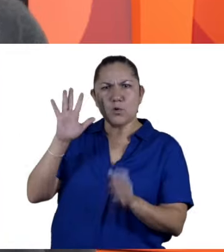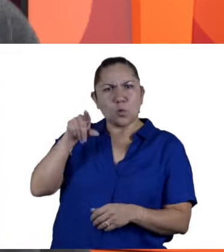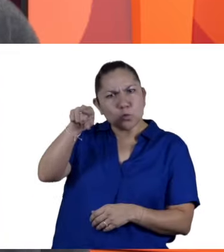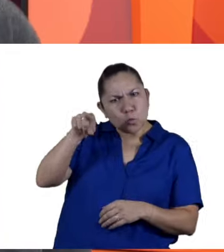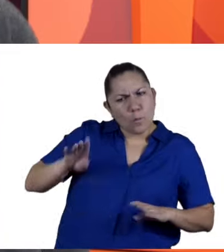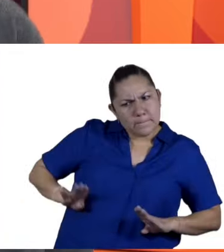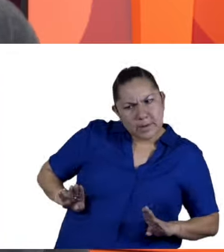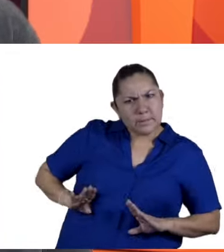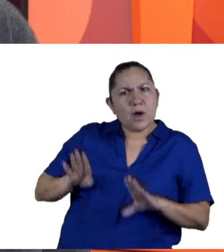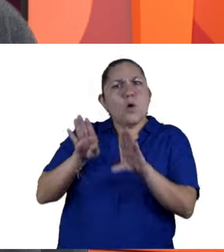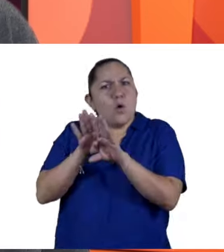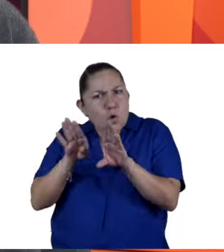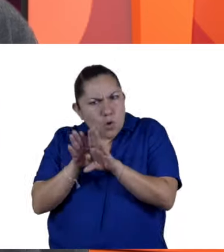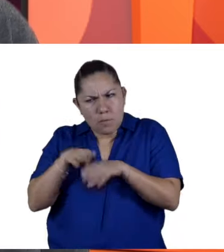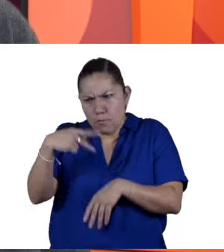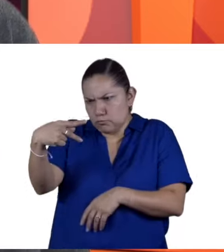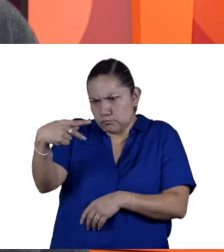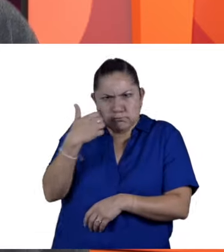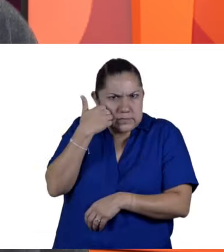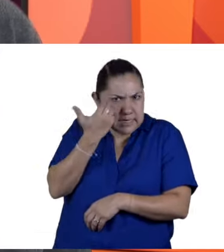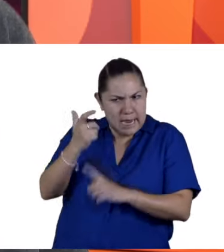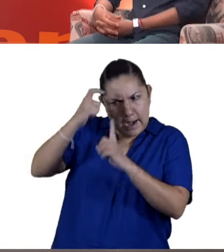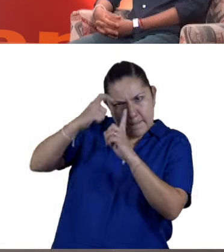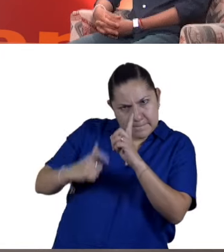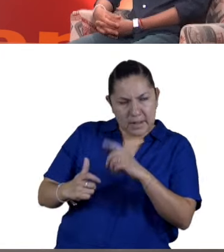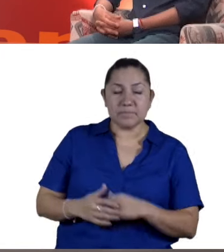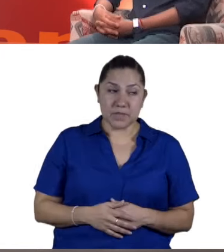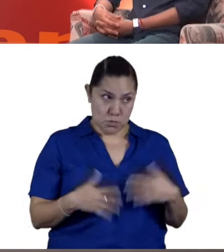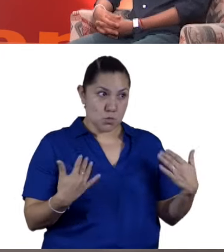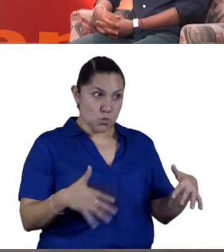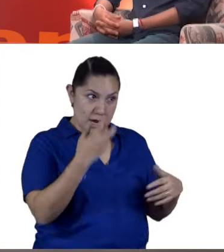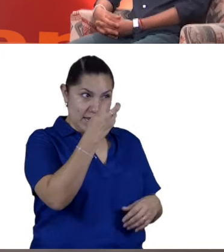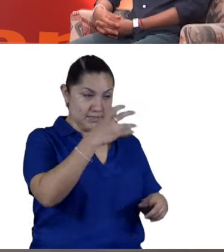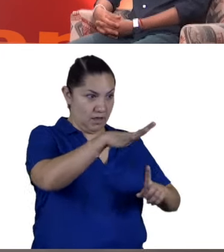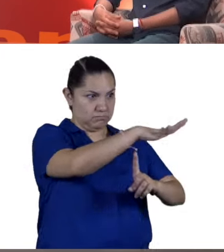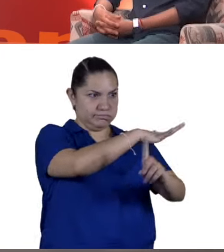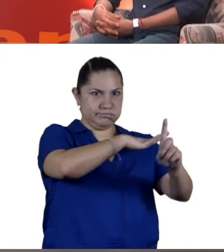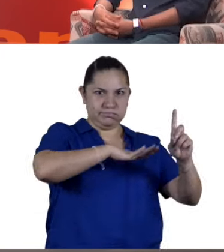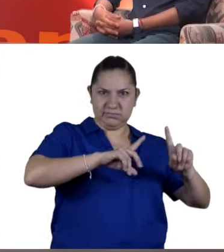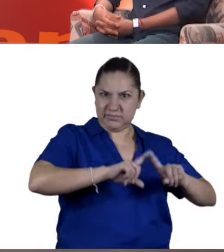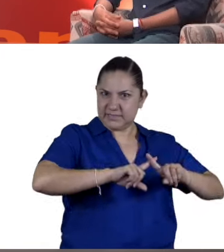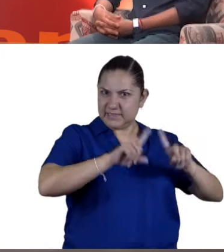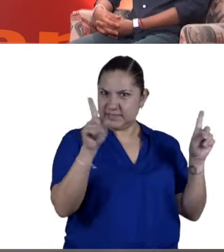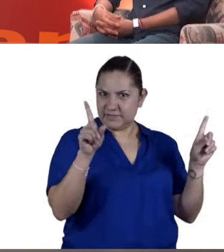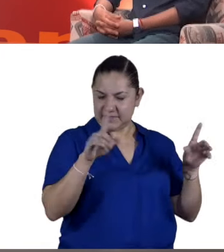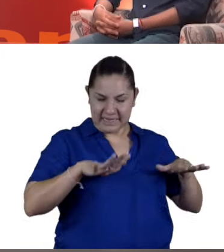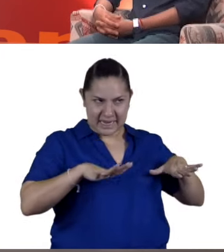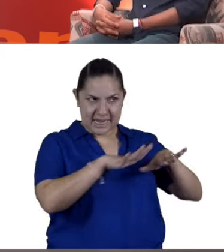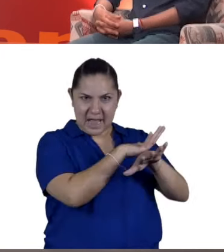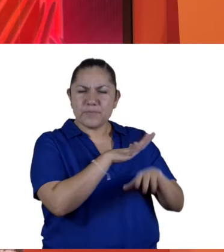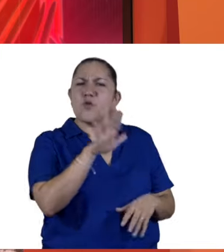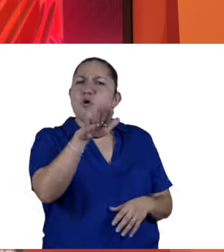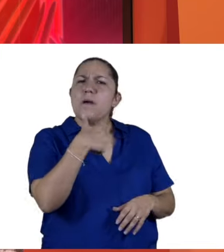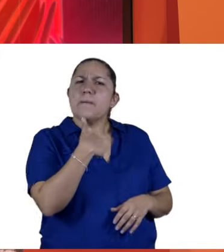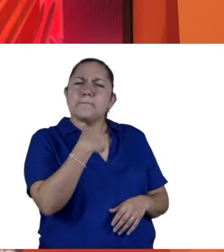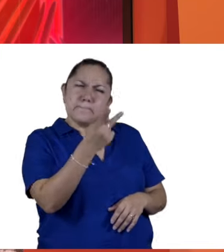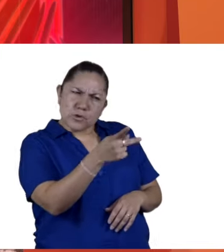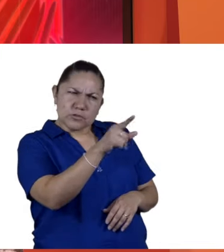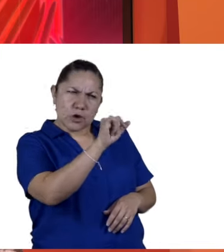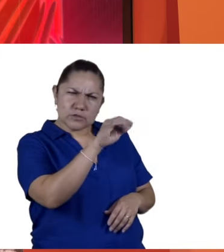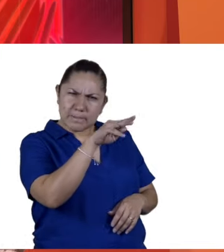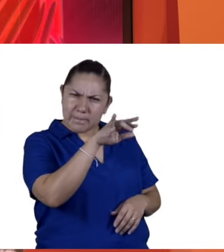quisieras ser. Exacto. Ah, no, gran cambio a la sociedad, ¿no? ¿Y qué pasa en el espacio público? ¿Cómo ejerce,